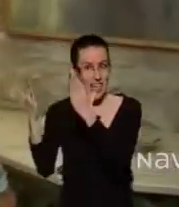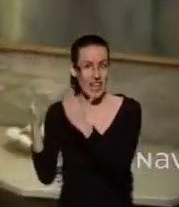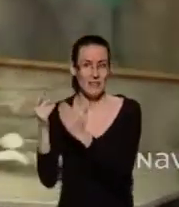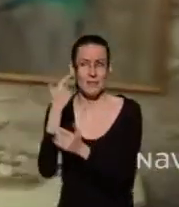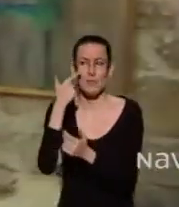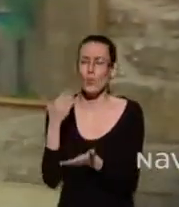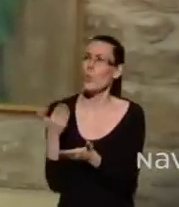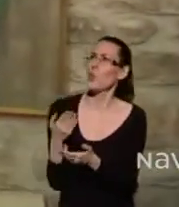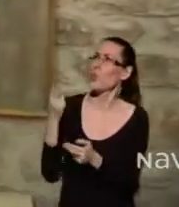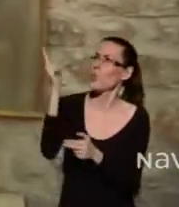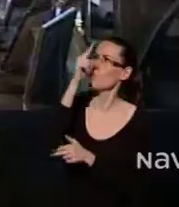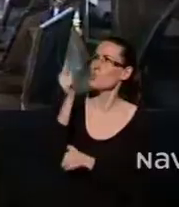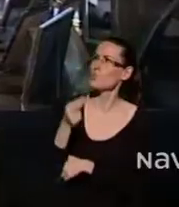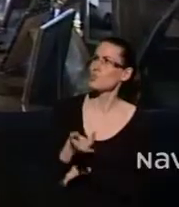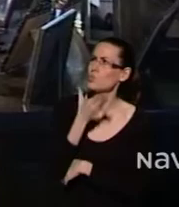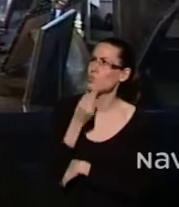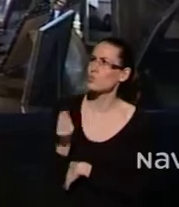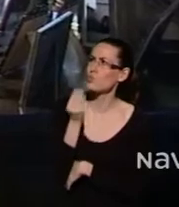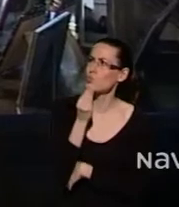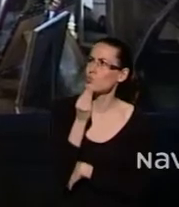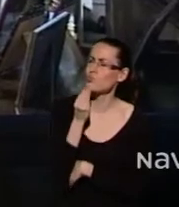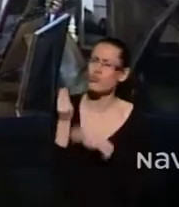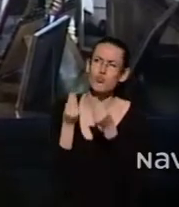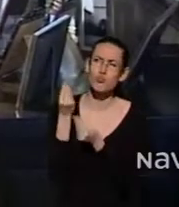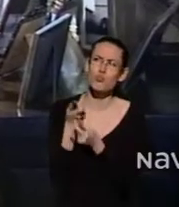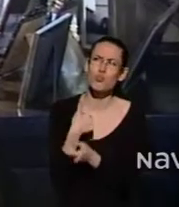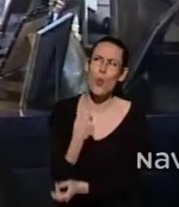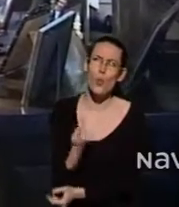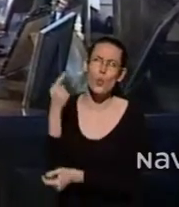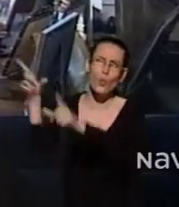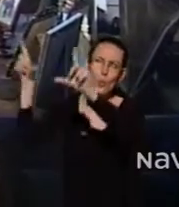Vaya, cuadros más bonitos. Me parece que me voy a llevar uno.